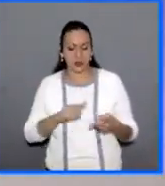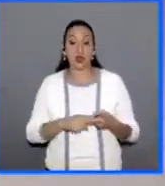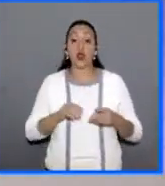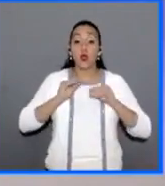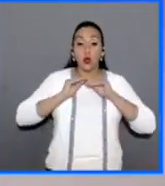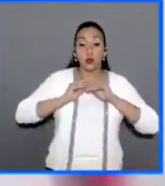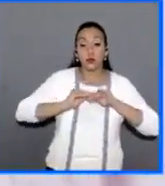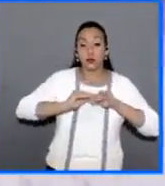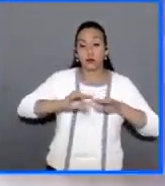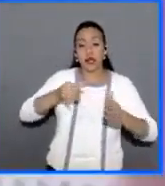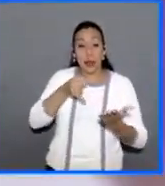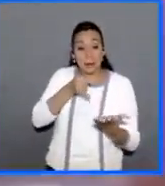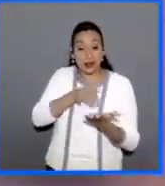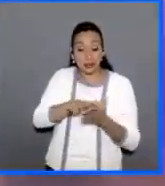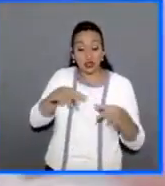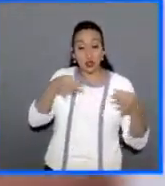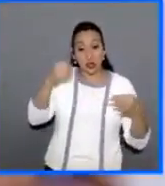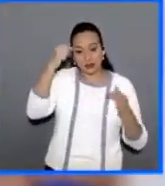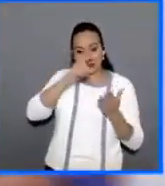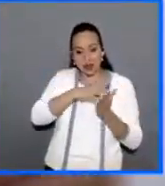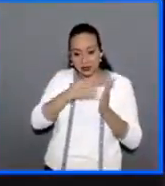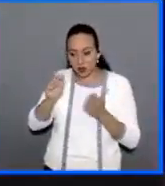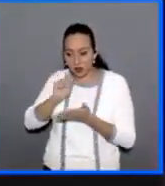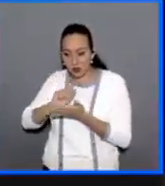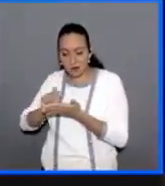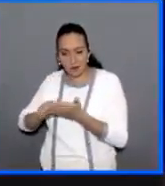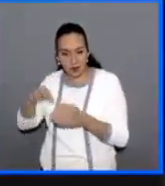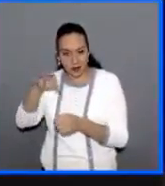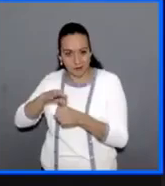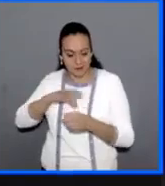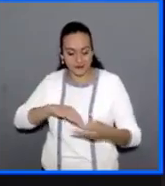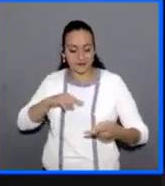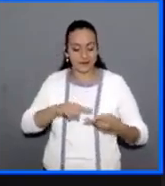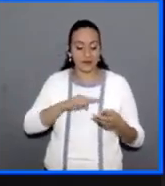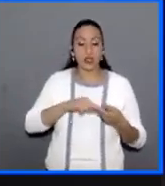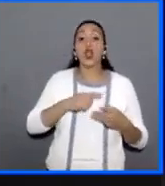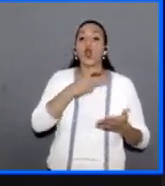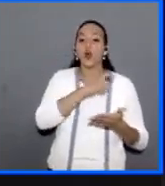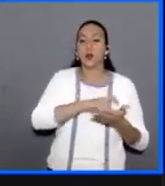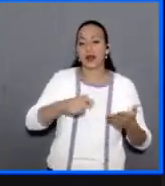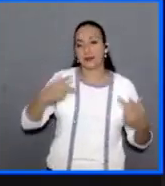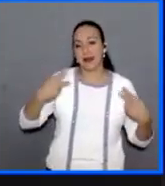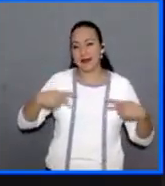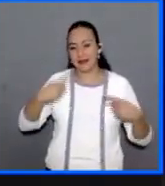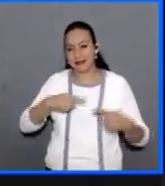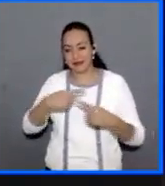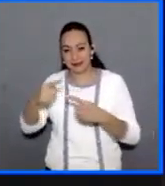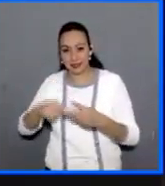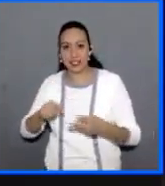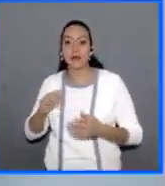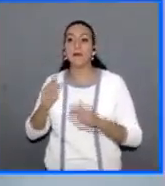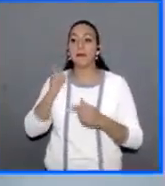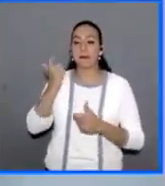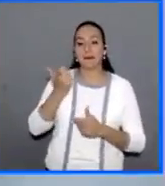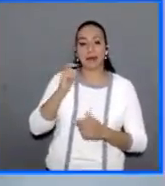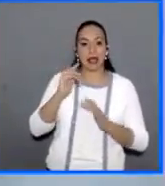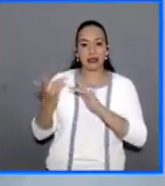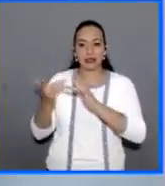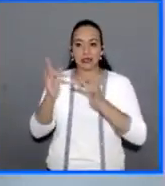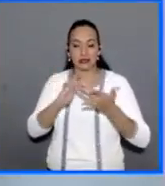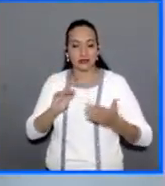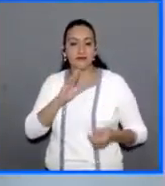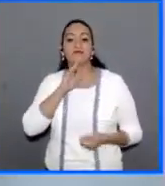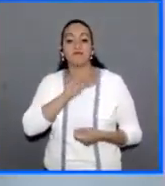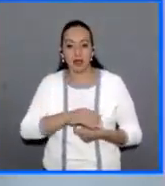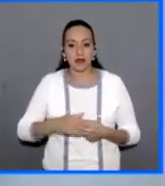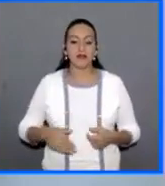acordeones, violencia política de género y contratación de propaganda en redes sociales. Sin embargo, el material probatorio que